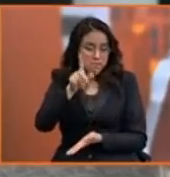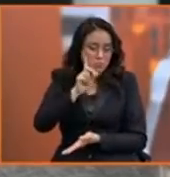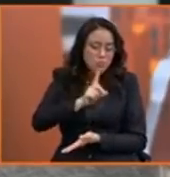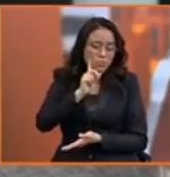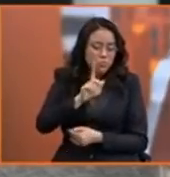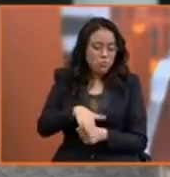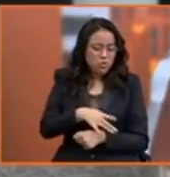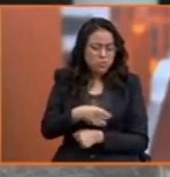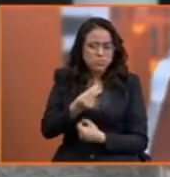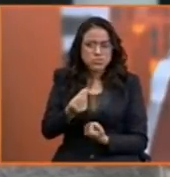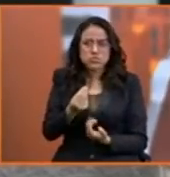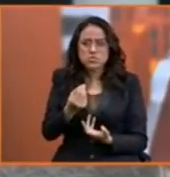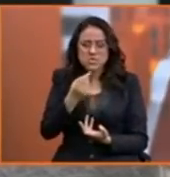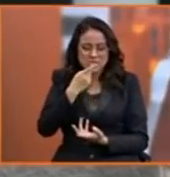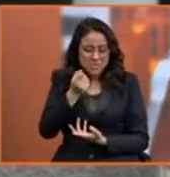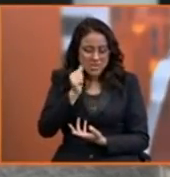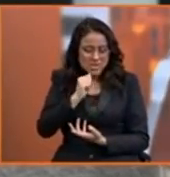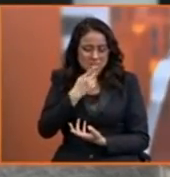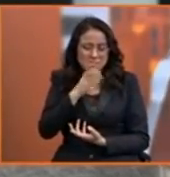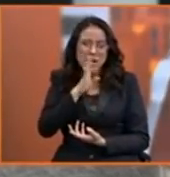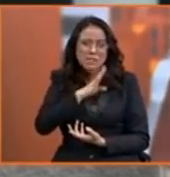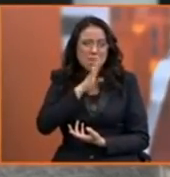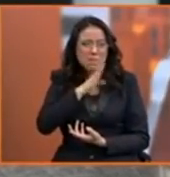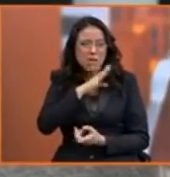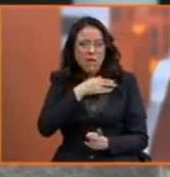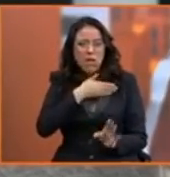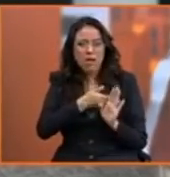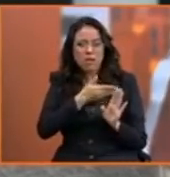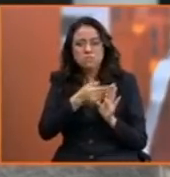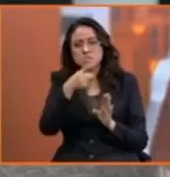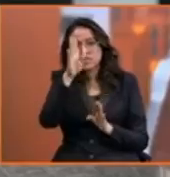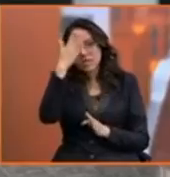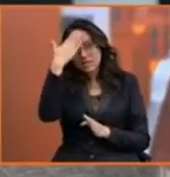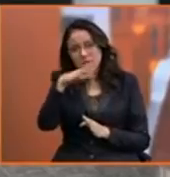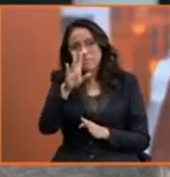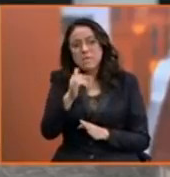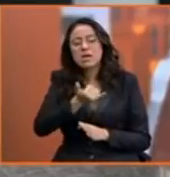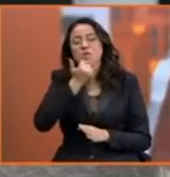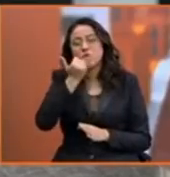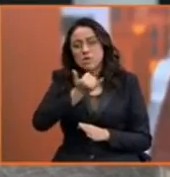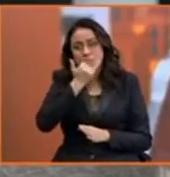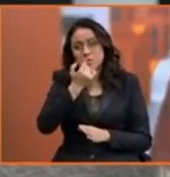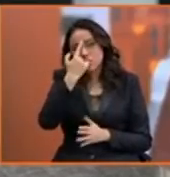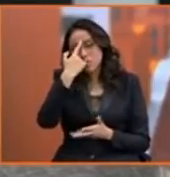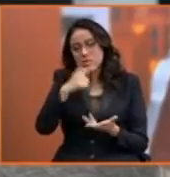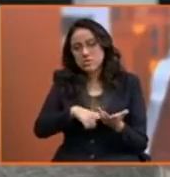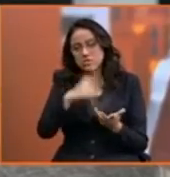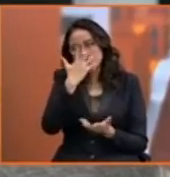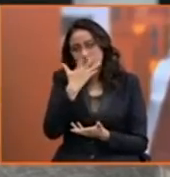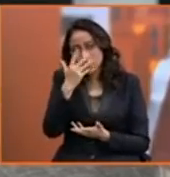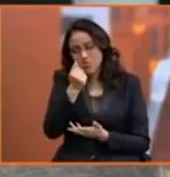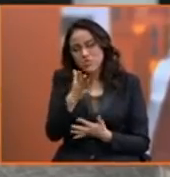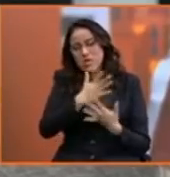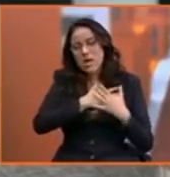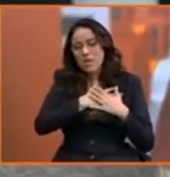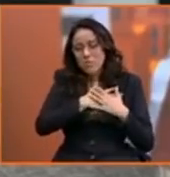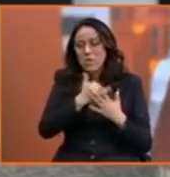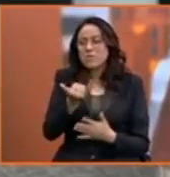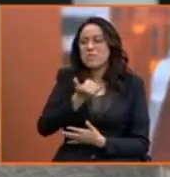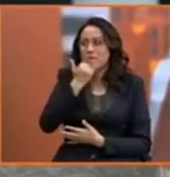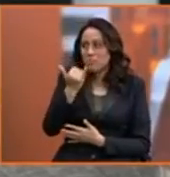que hablaron muy mal de ella y sin embargo ella supo perdonar, ¿no? Pues creo que esto es un mensaje bonito que nos da como de amor y de